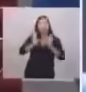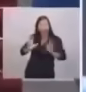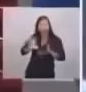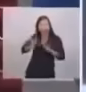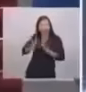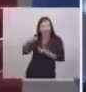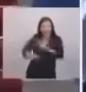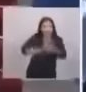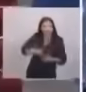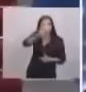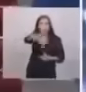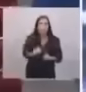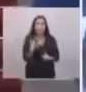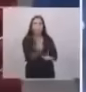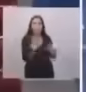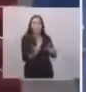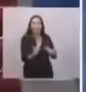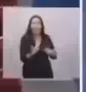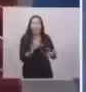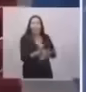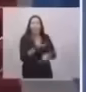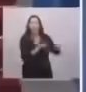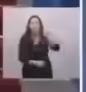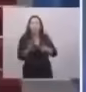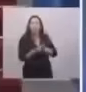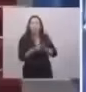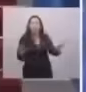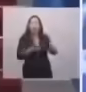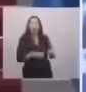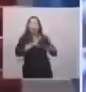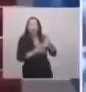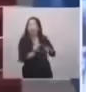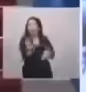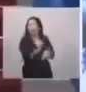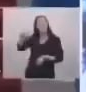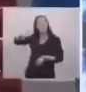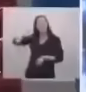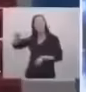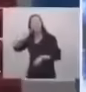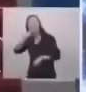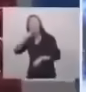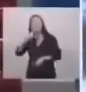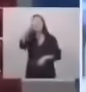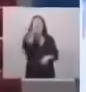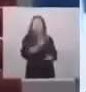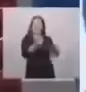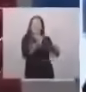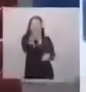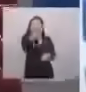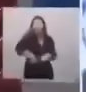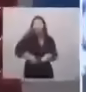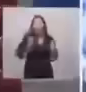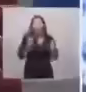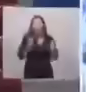maun mi ley decidió el aumento del combustible de ipf siendo anarquista mi ley va a definir